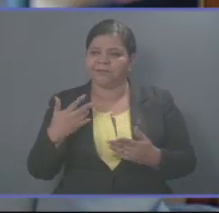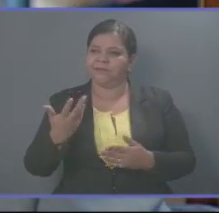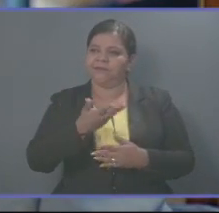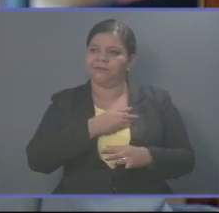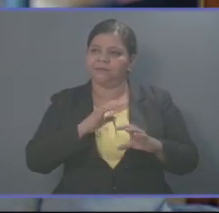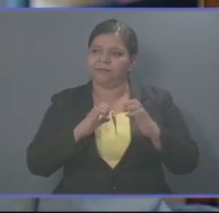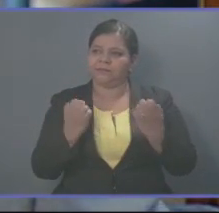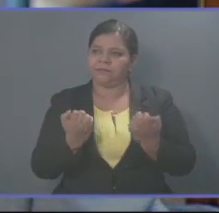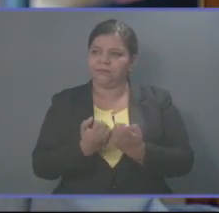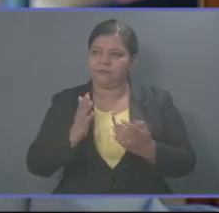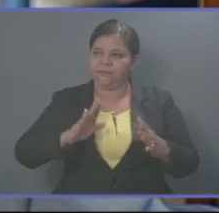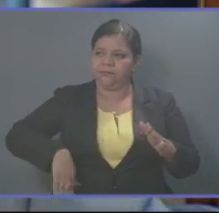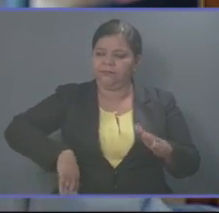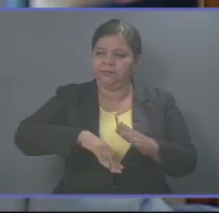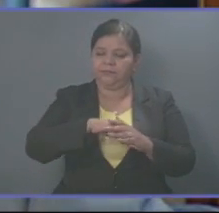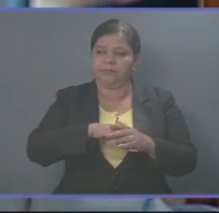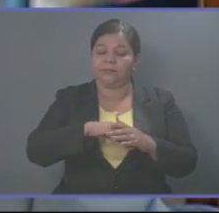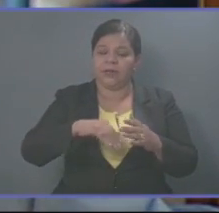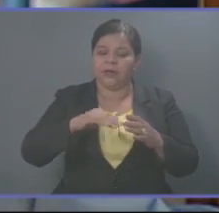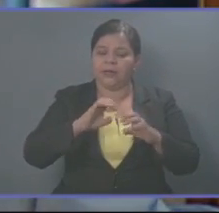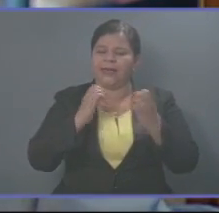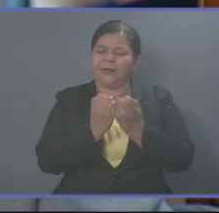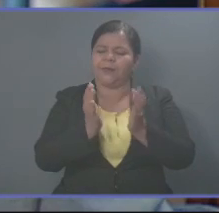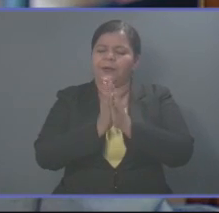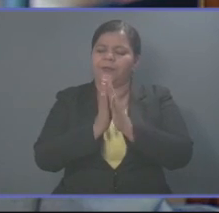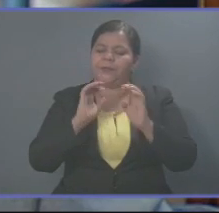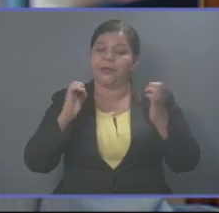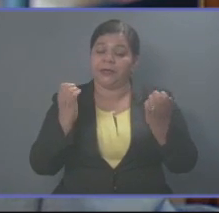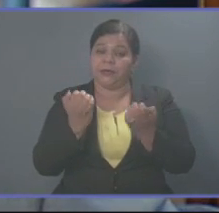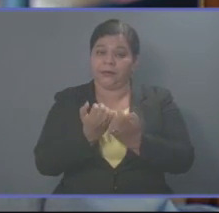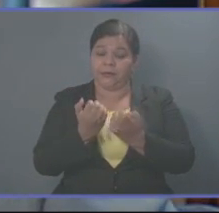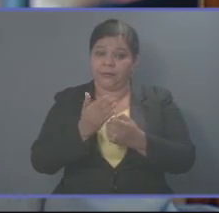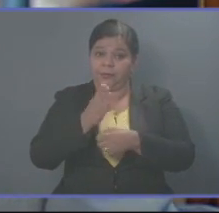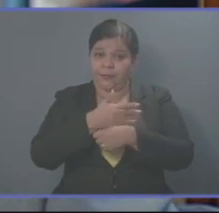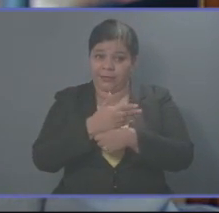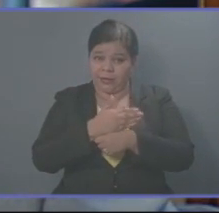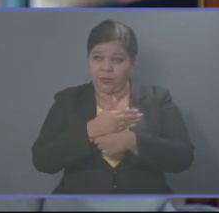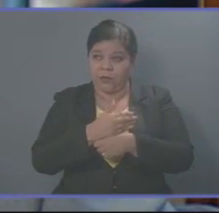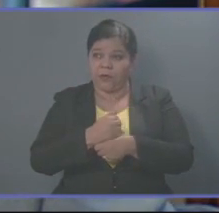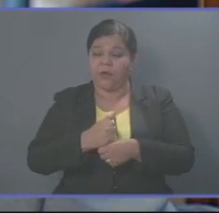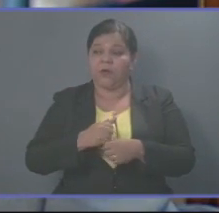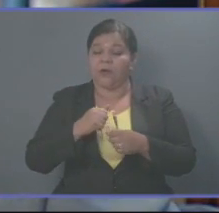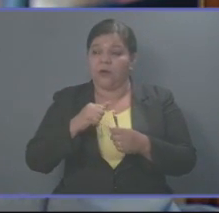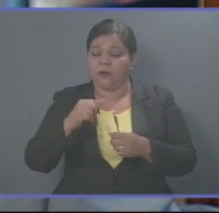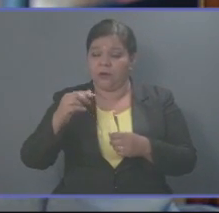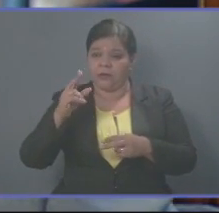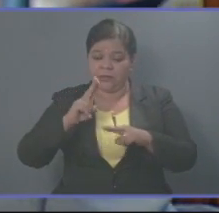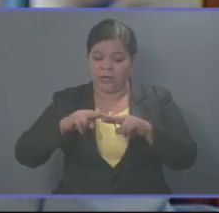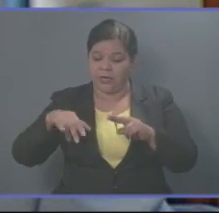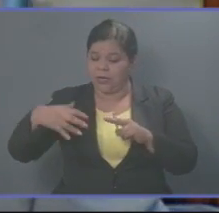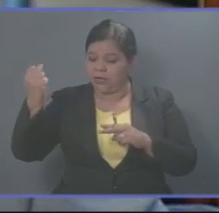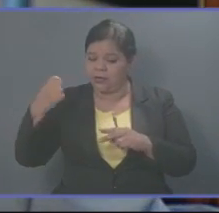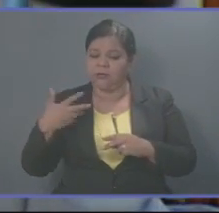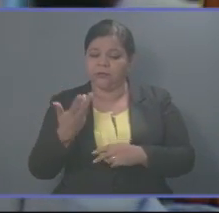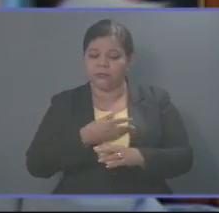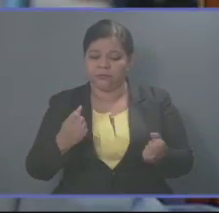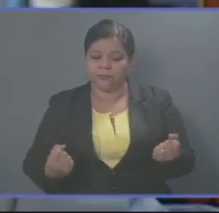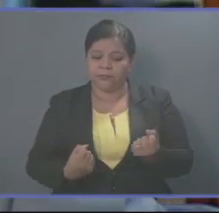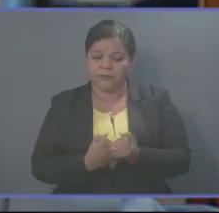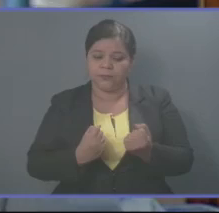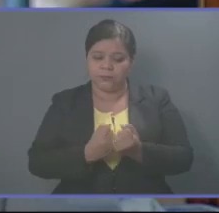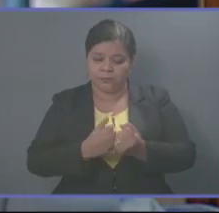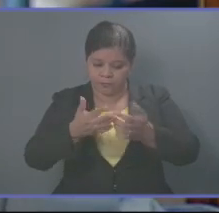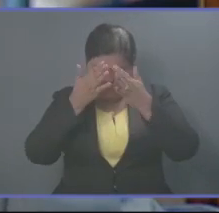del Grupo Parlamentario de Gana. Estamos apoyando estos decretos, estamos apoyando estos